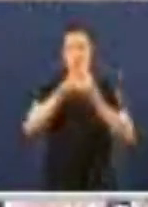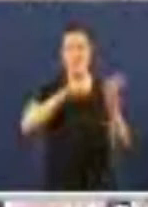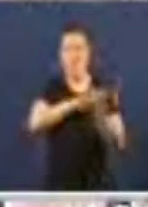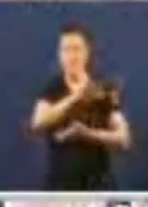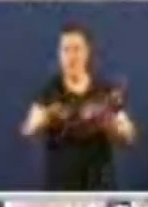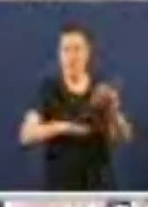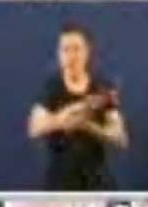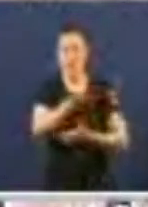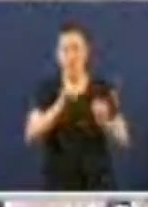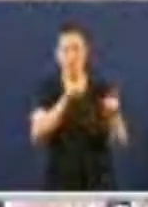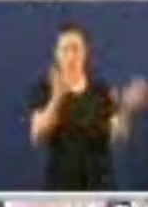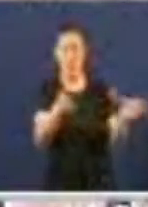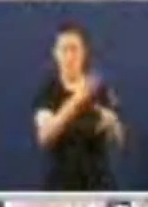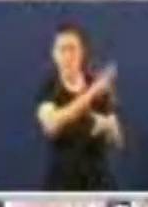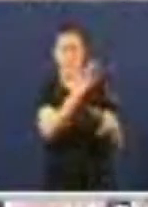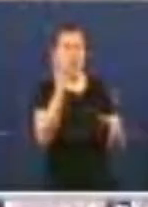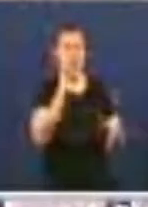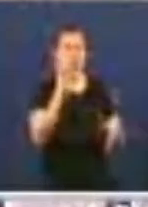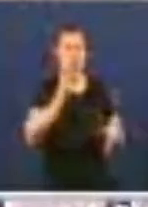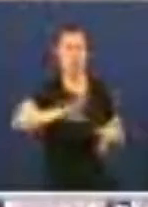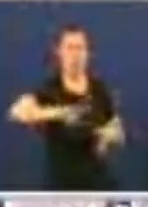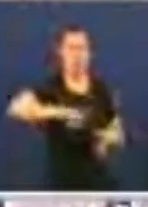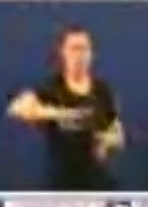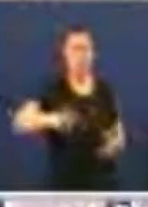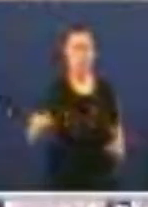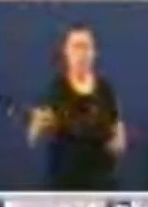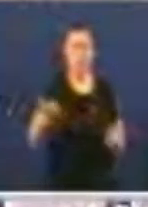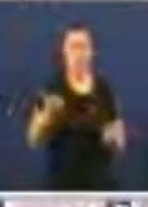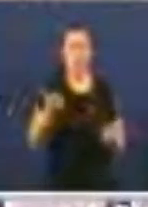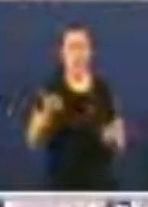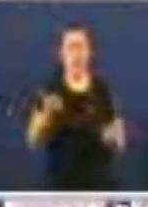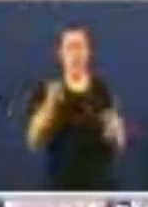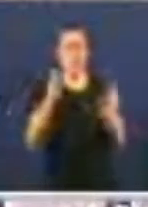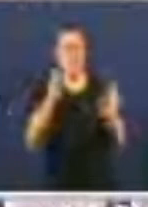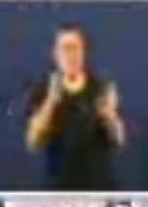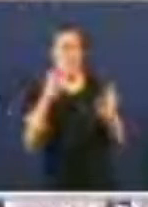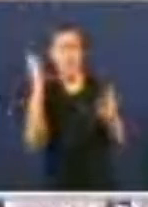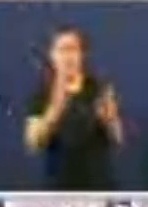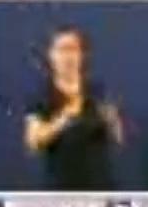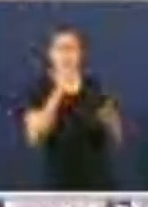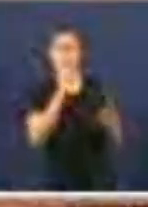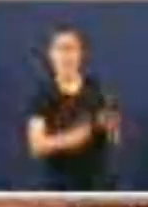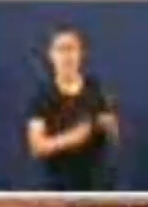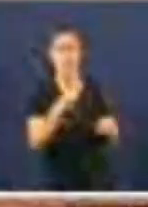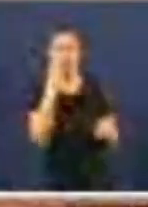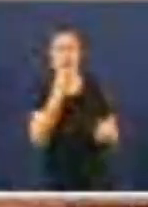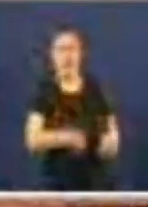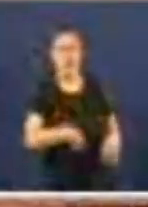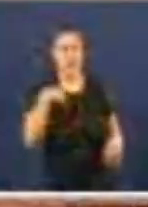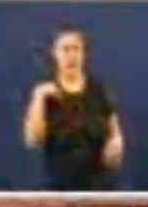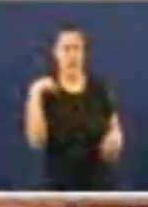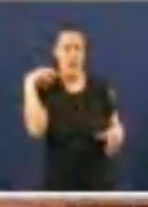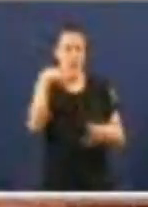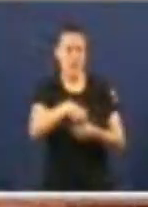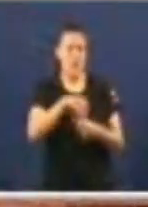ao seu partido, os escándalos de corrupción que ademais teñen a particularidade que afectan de cheo ao interese xeral do